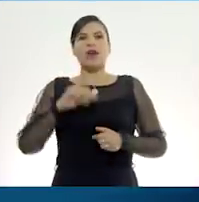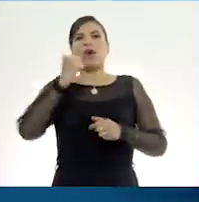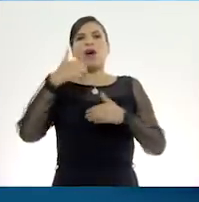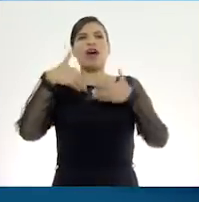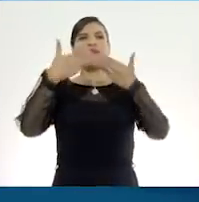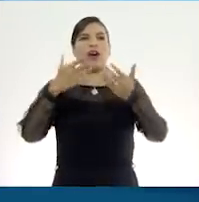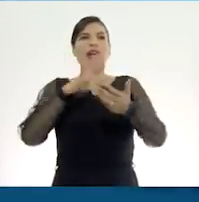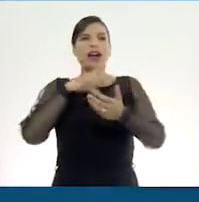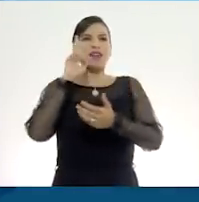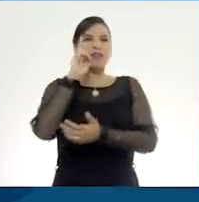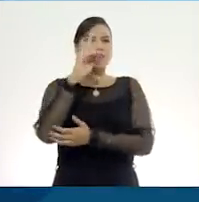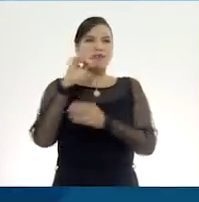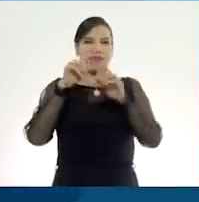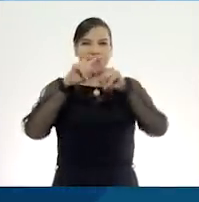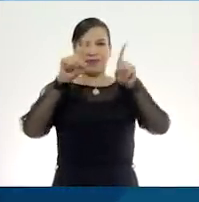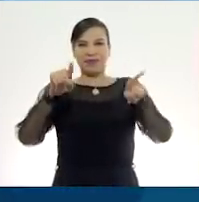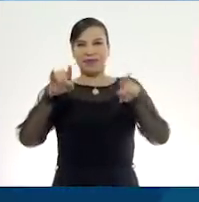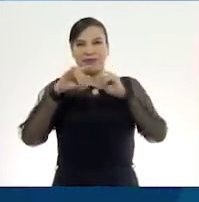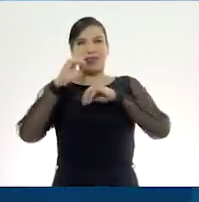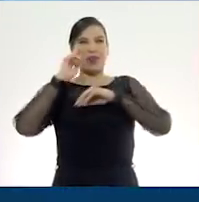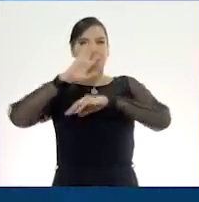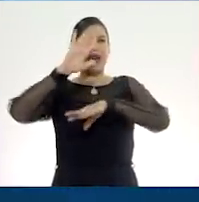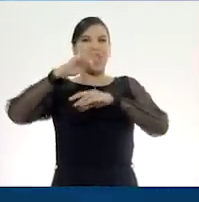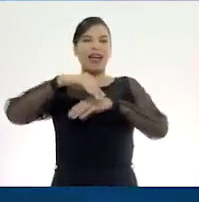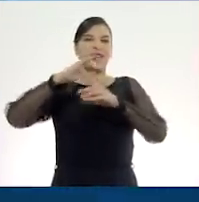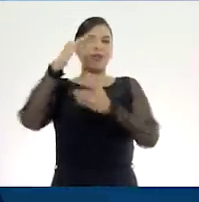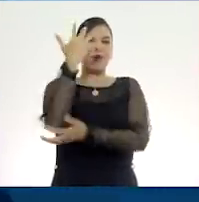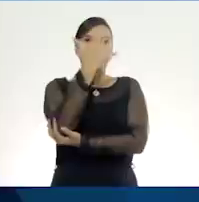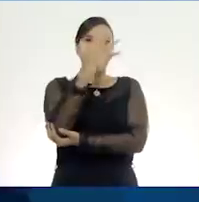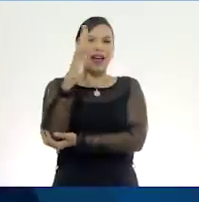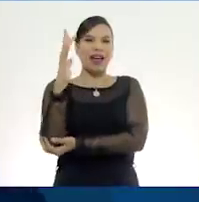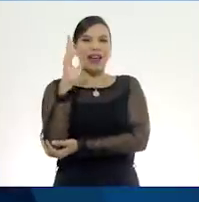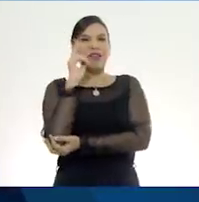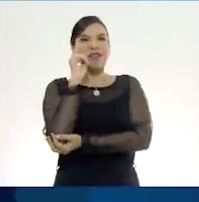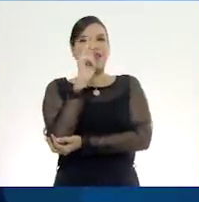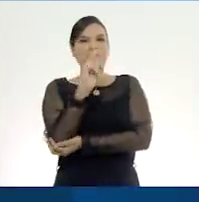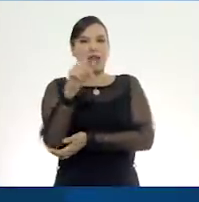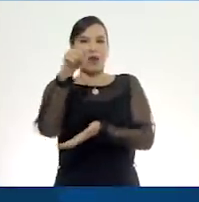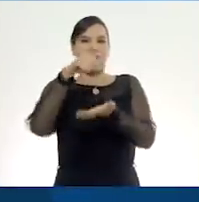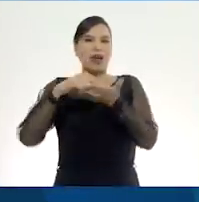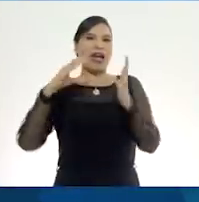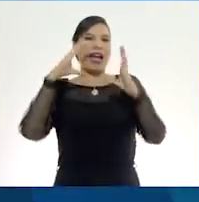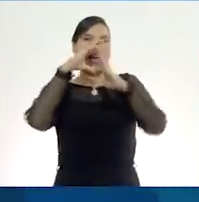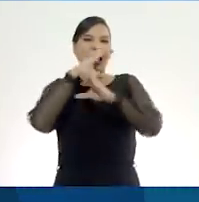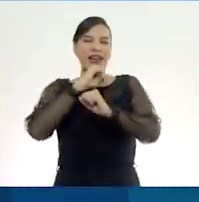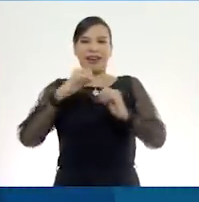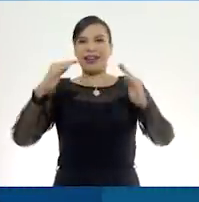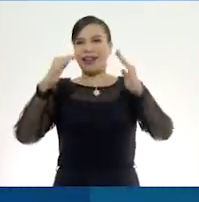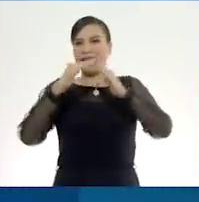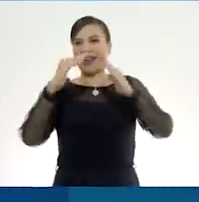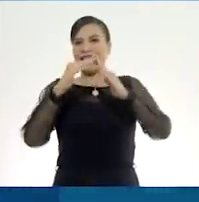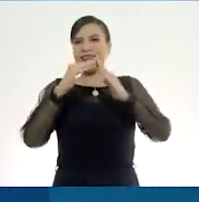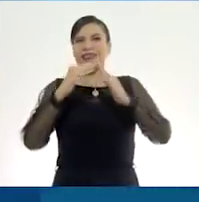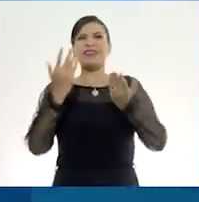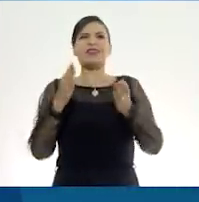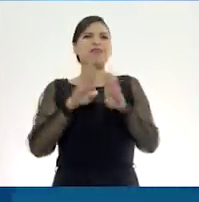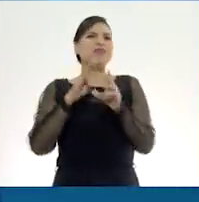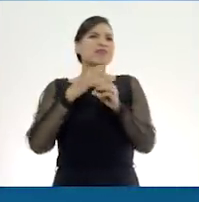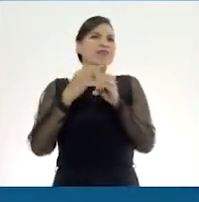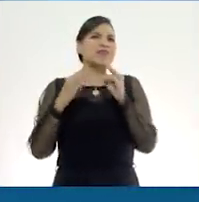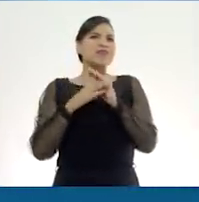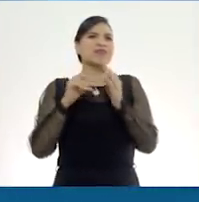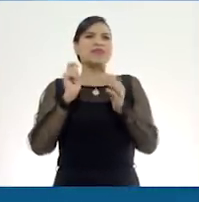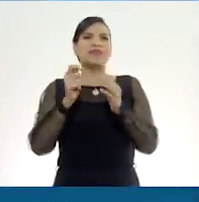una palmera. Yo creo que hace calor y están en un lugar cálido. Sí, y su casa es de